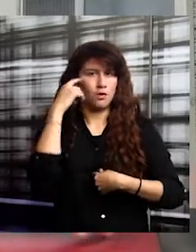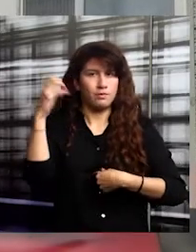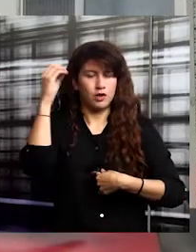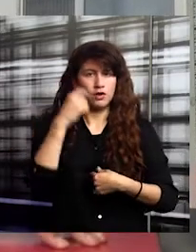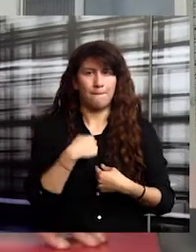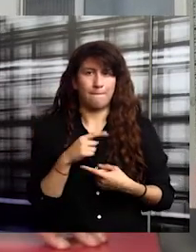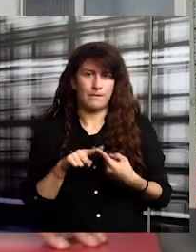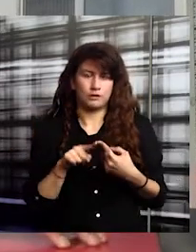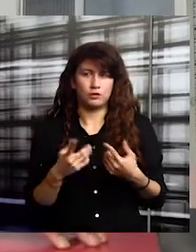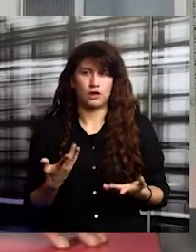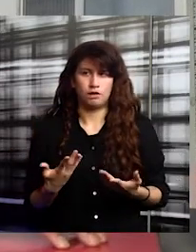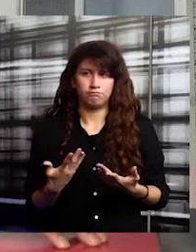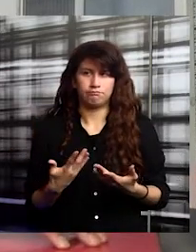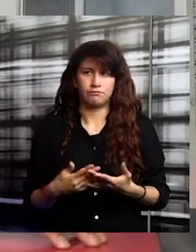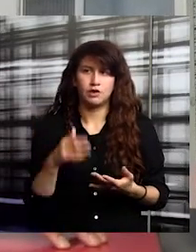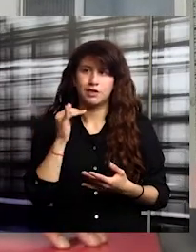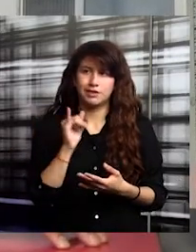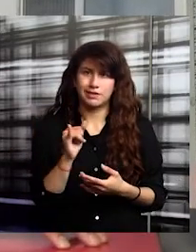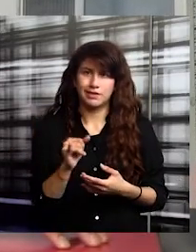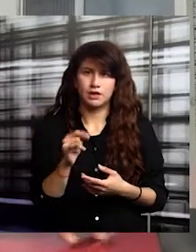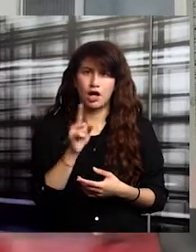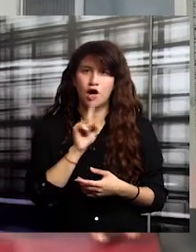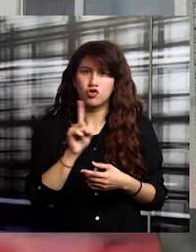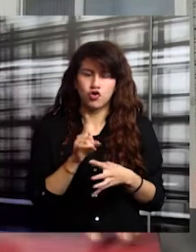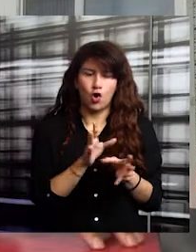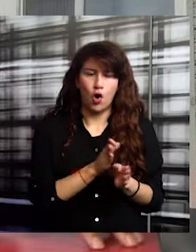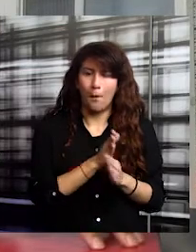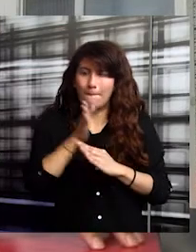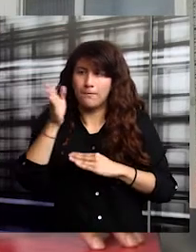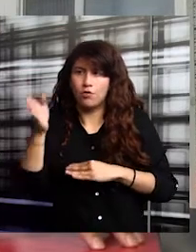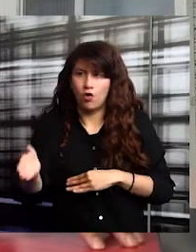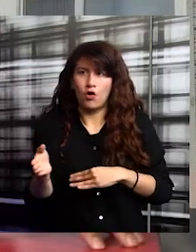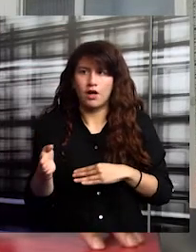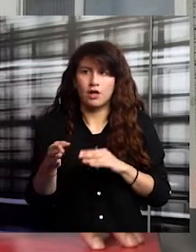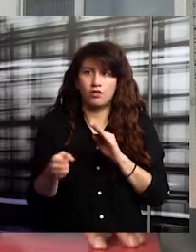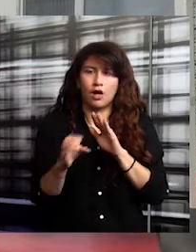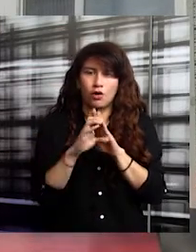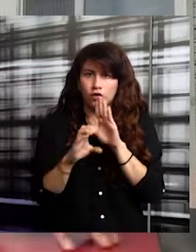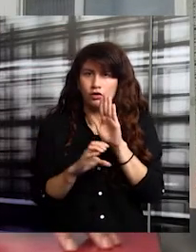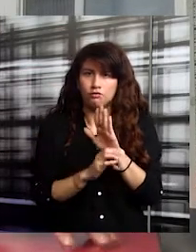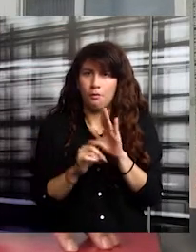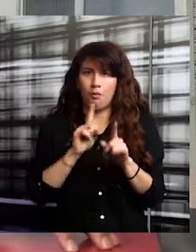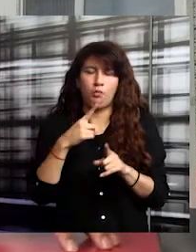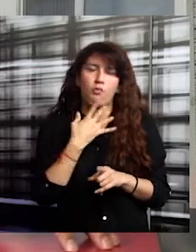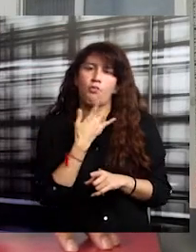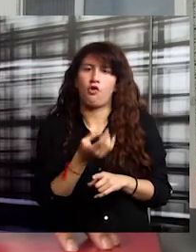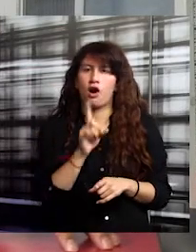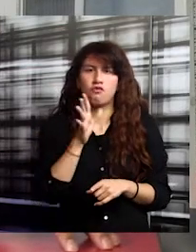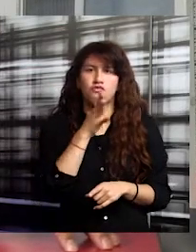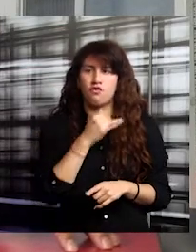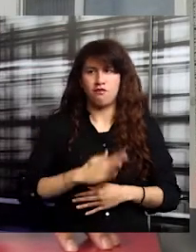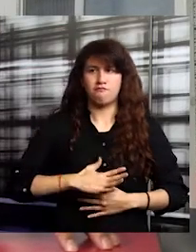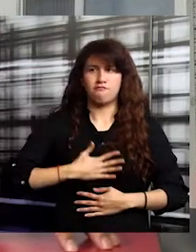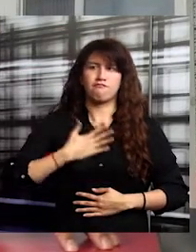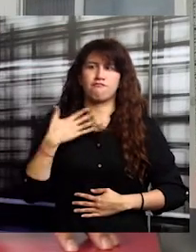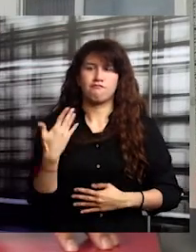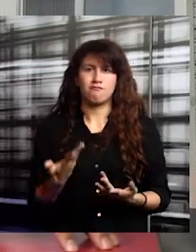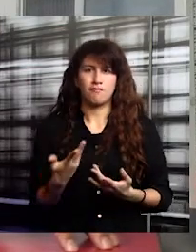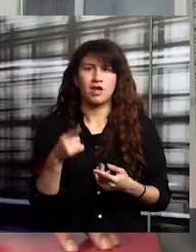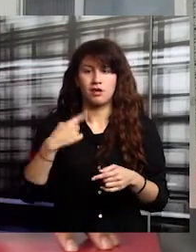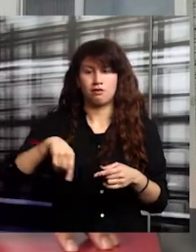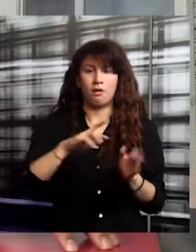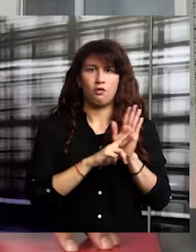institucional porque no sentíamos que estábamos representados por el Congreso, y los propios parlamentarios, muchos de ellos señalaron